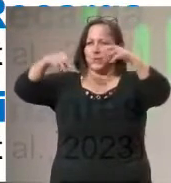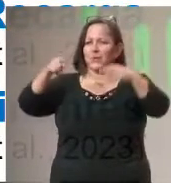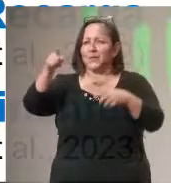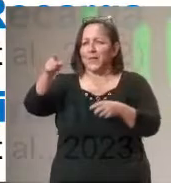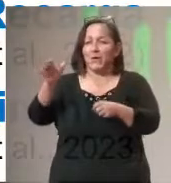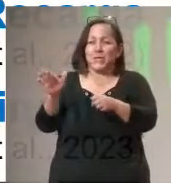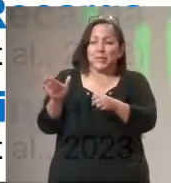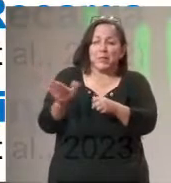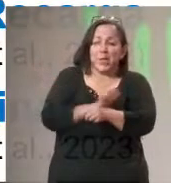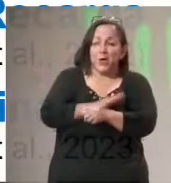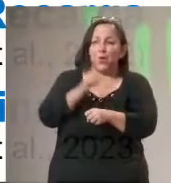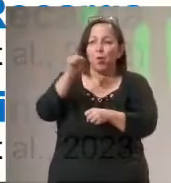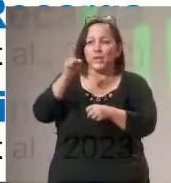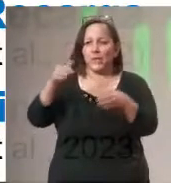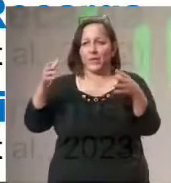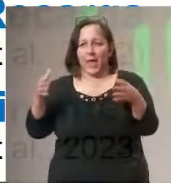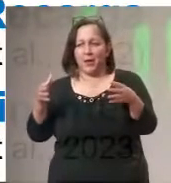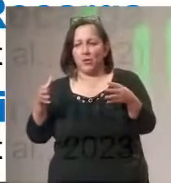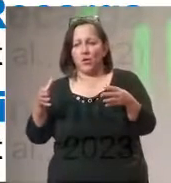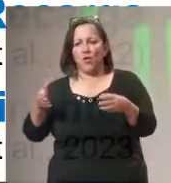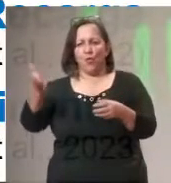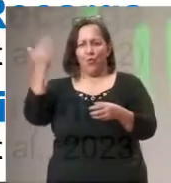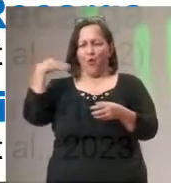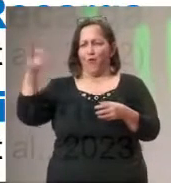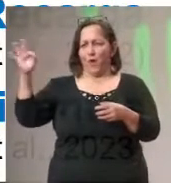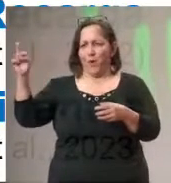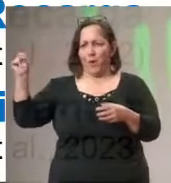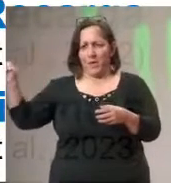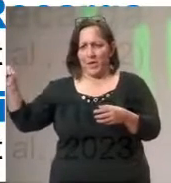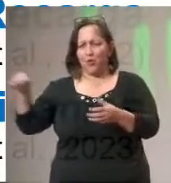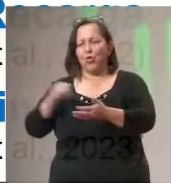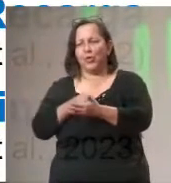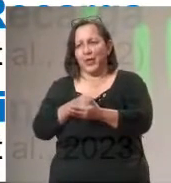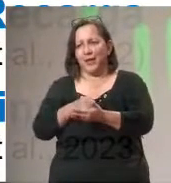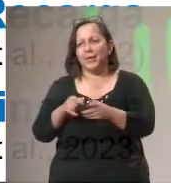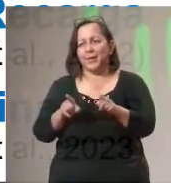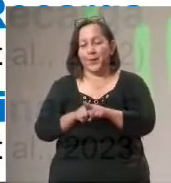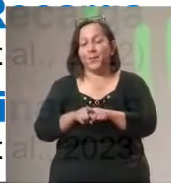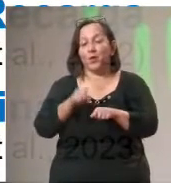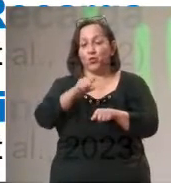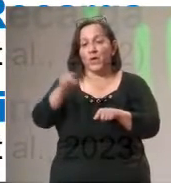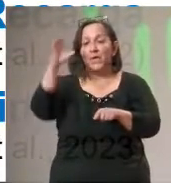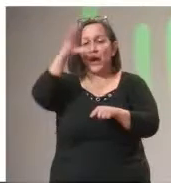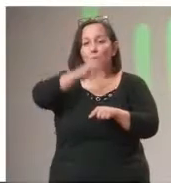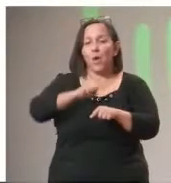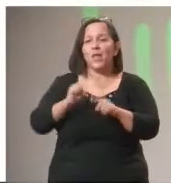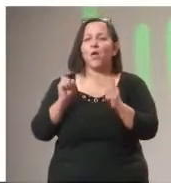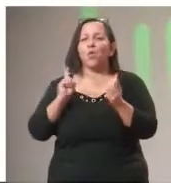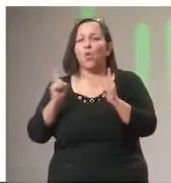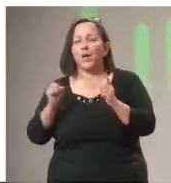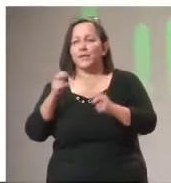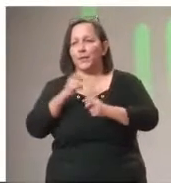estaba ese tanque, y eso fue un niño débil. Entonces, para que tengan una dimensión del problema.